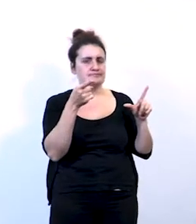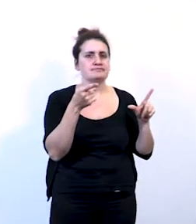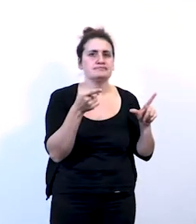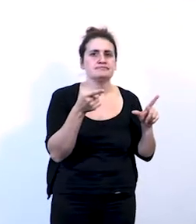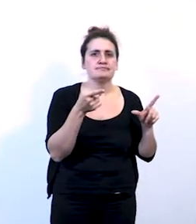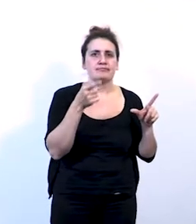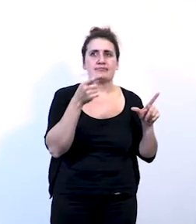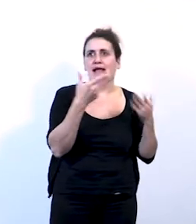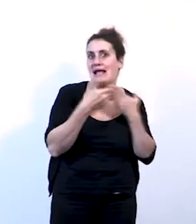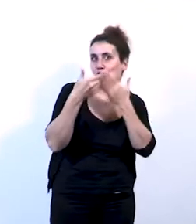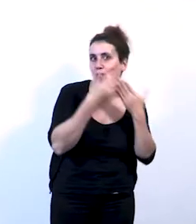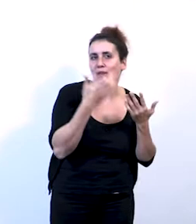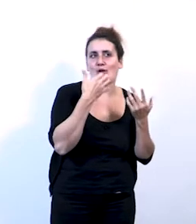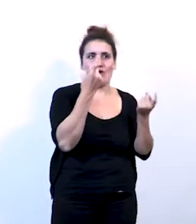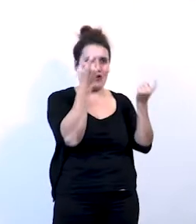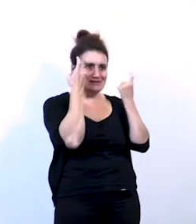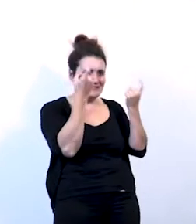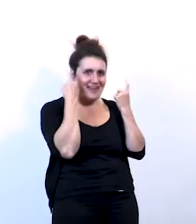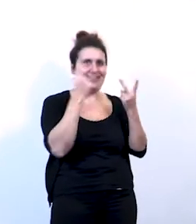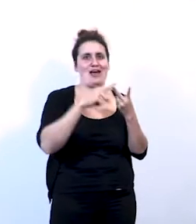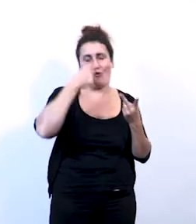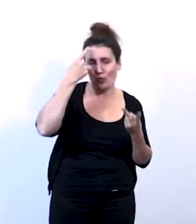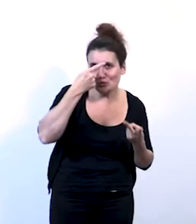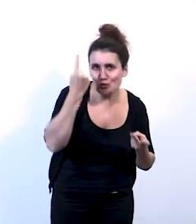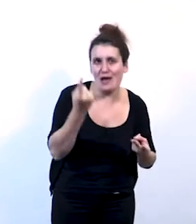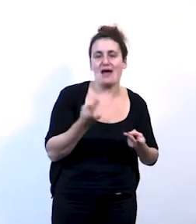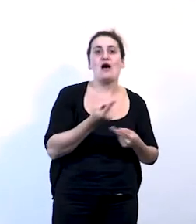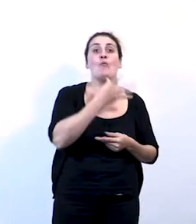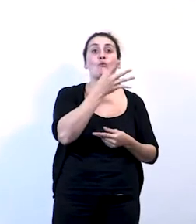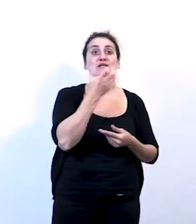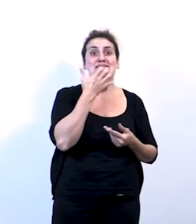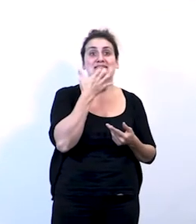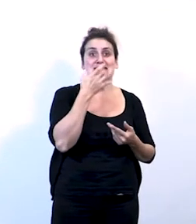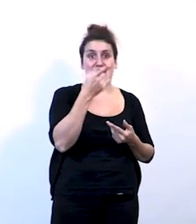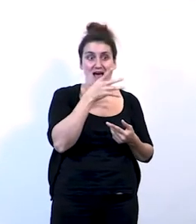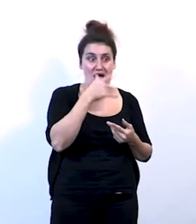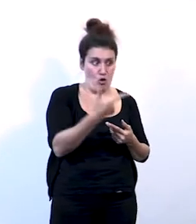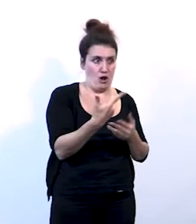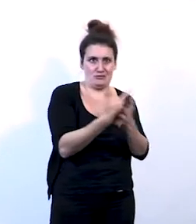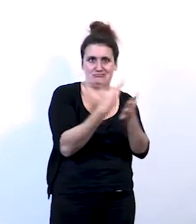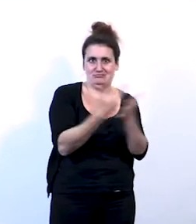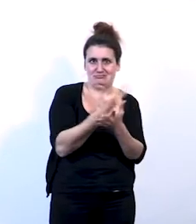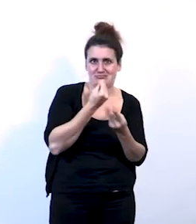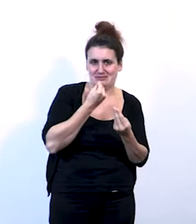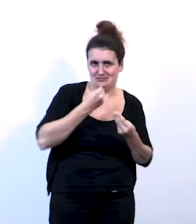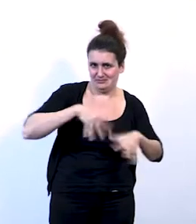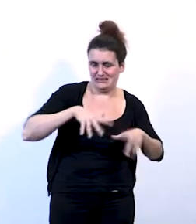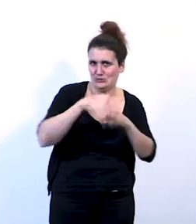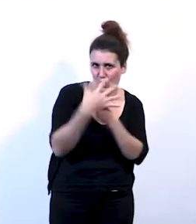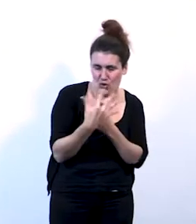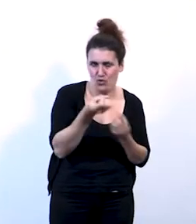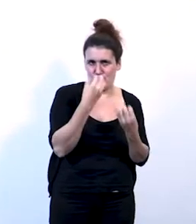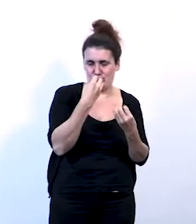en la escuela, recibiendo enseñanza, recibiendo cultura, porque si no, con el panorama que nos pinta Zoraida,